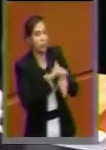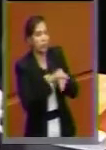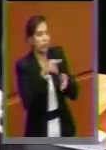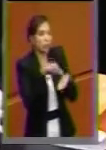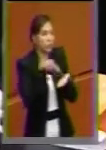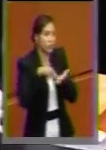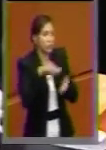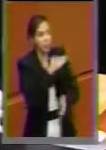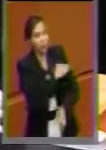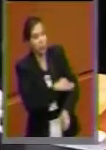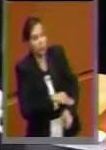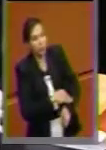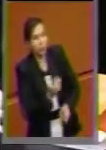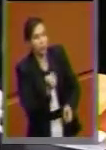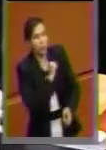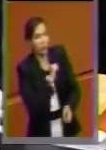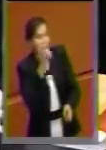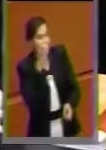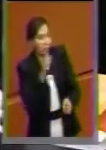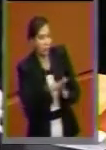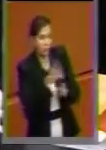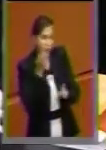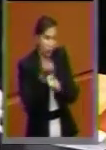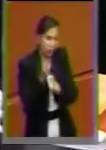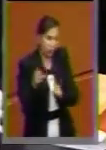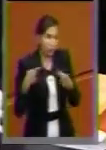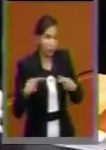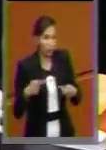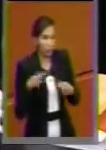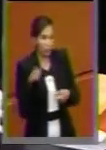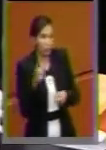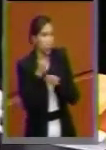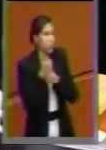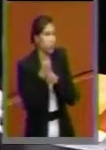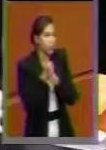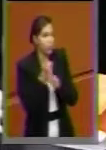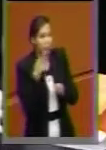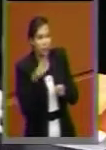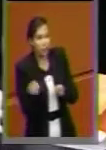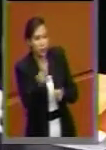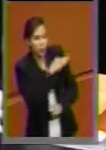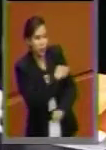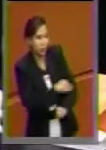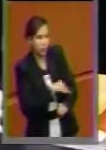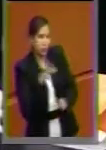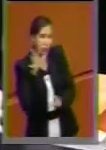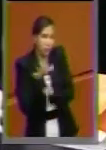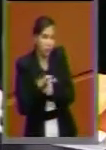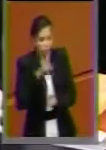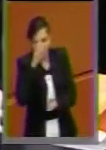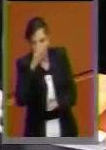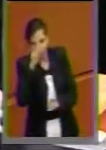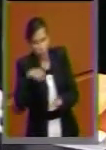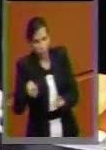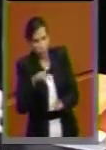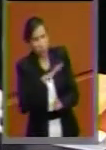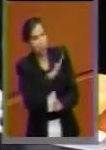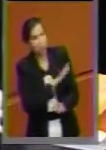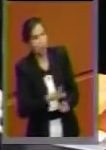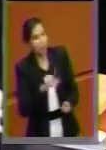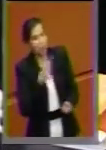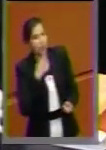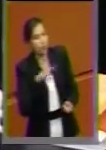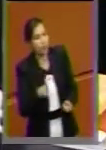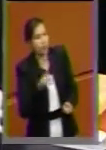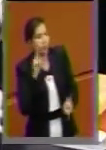y familiares del delincuente para amenazar a la víctima y a los familiares que se desista de la